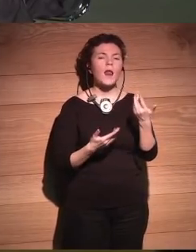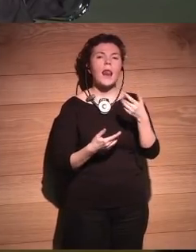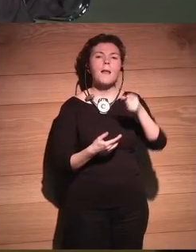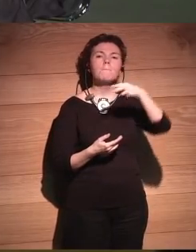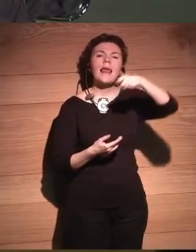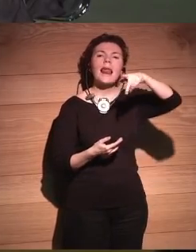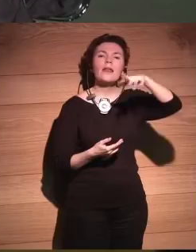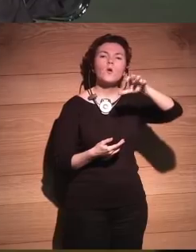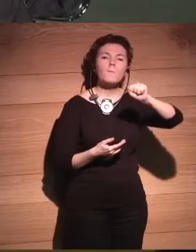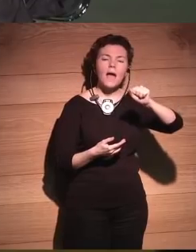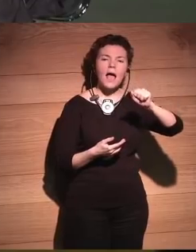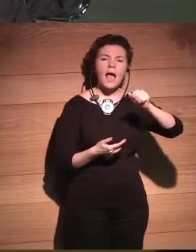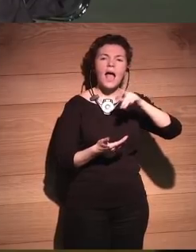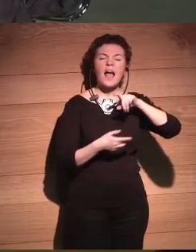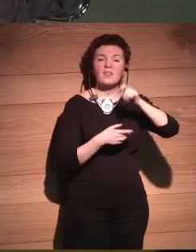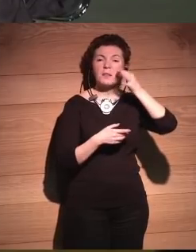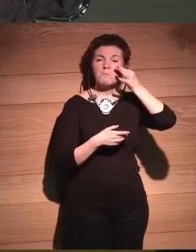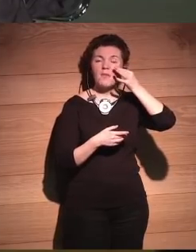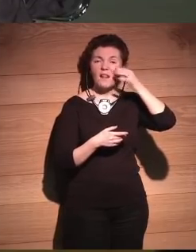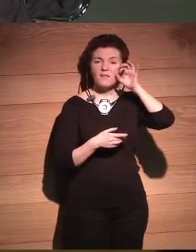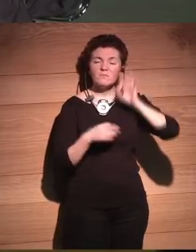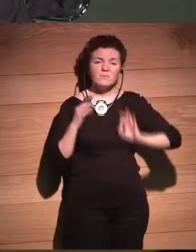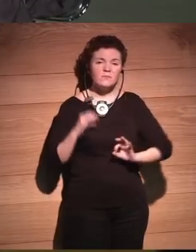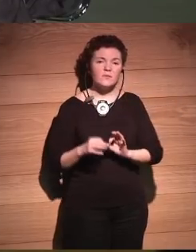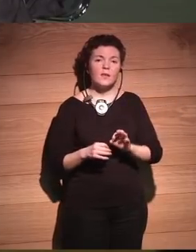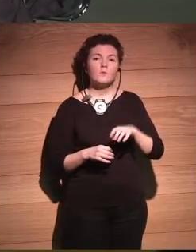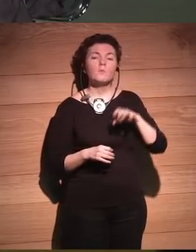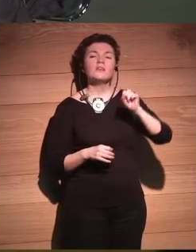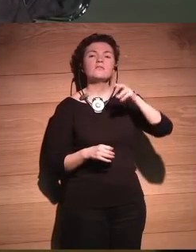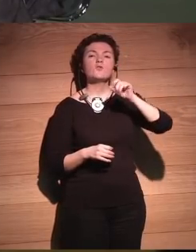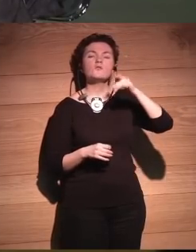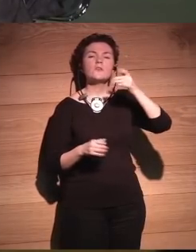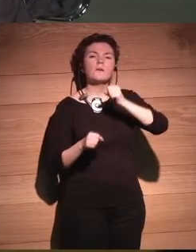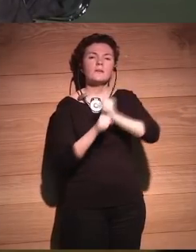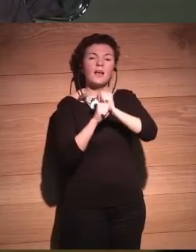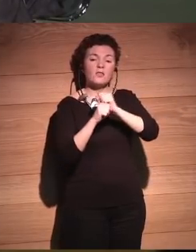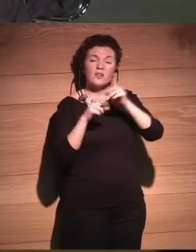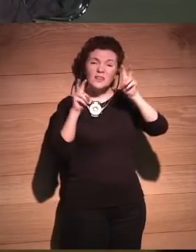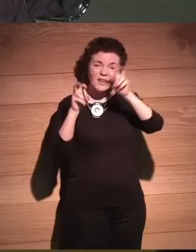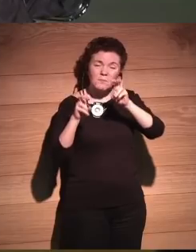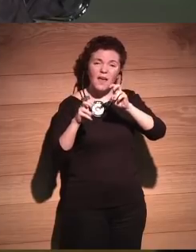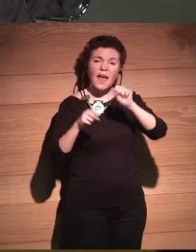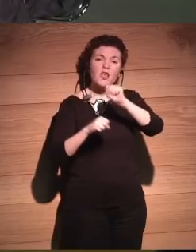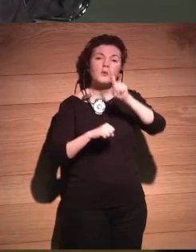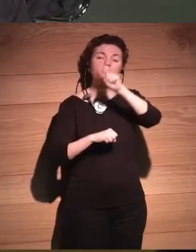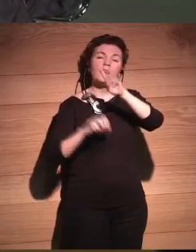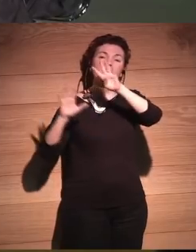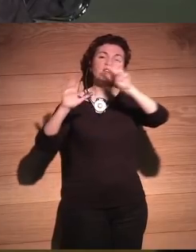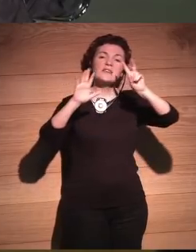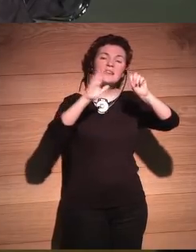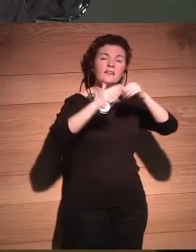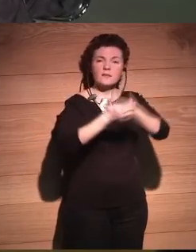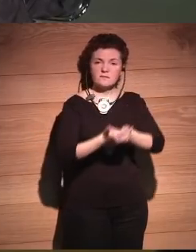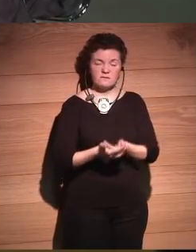melanomas. Entonces, Steve Rosen, por ejemplo, lleva trabajando en esto desde los años 70. Entonces,